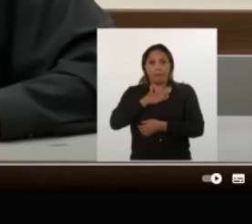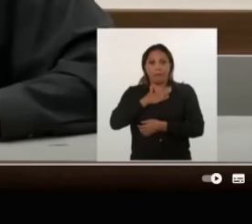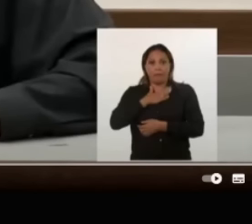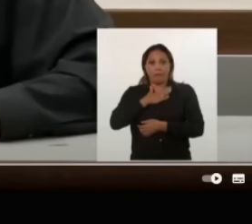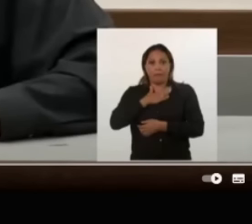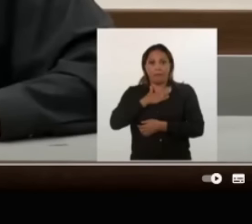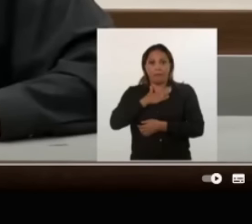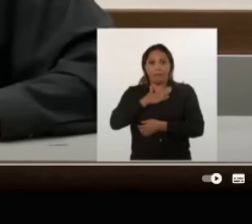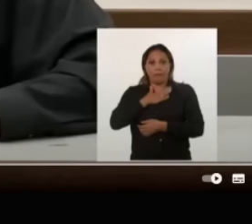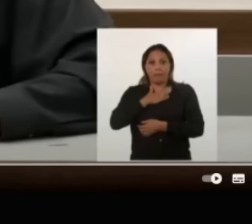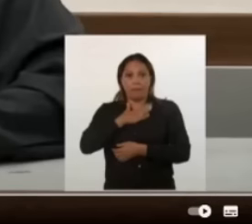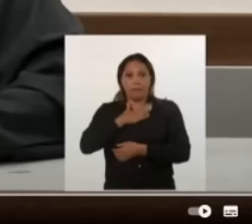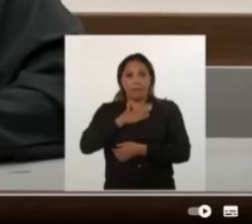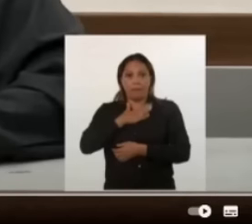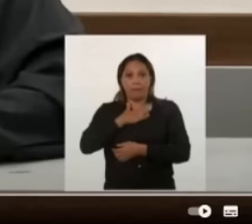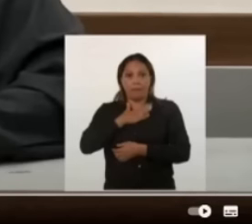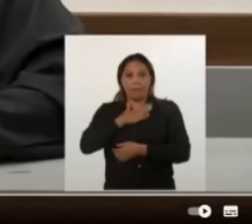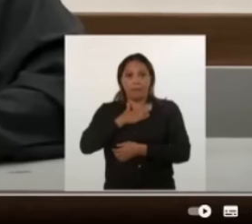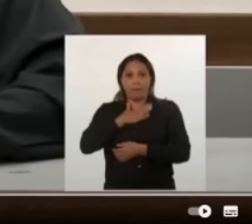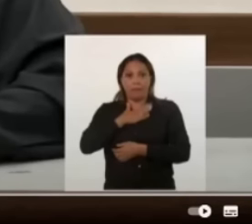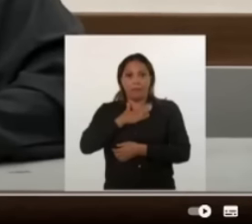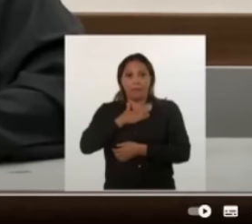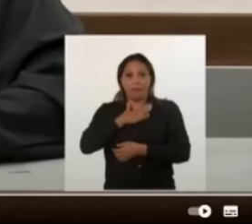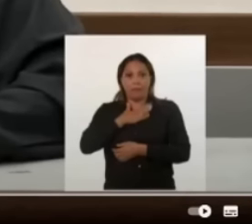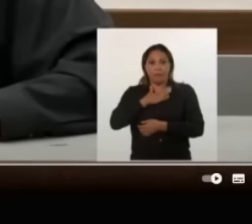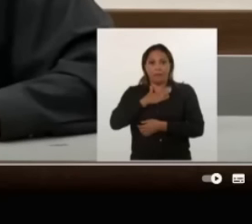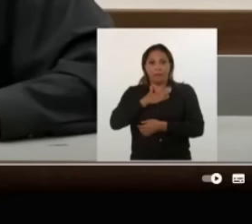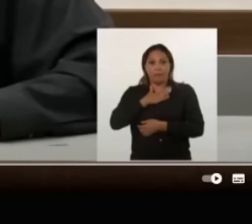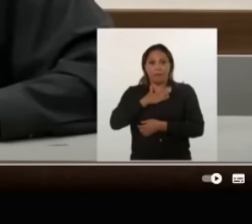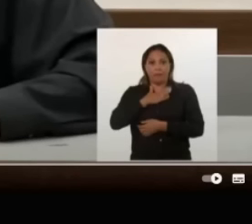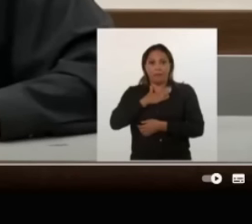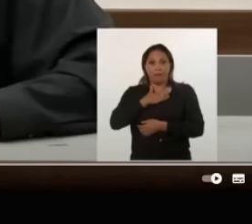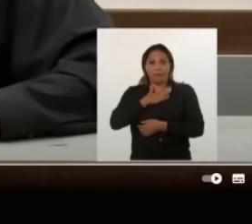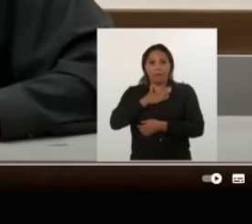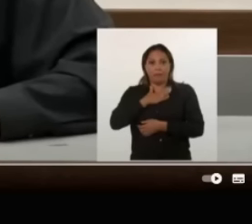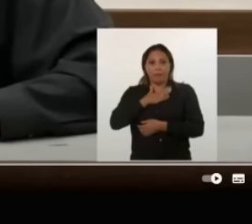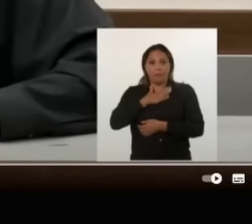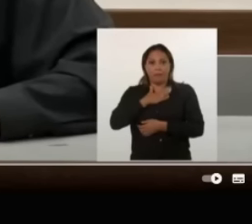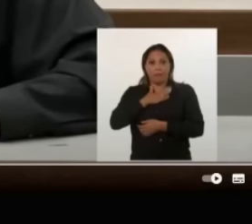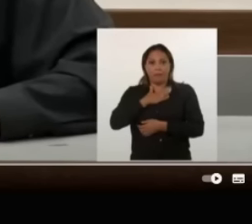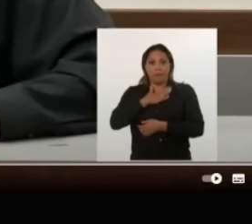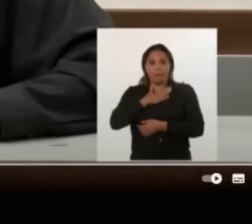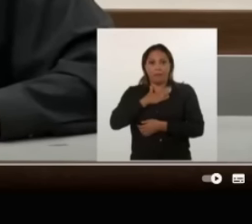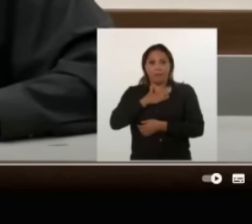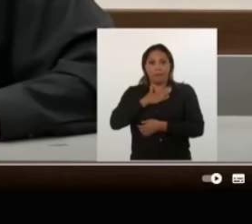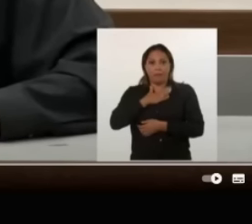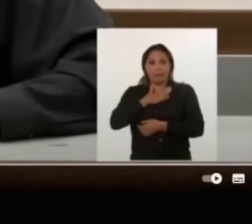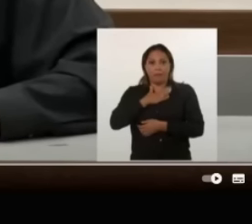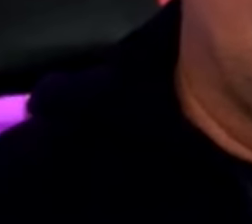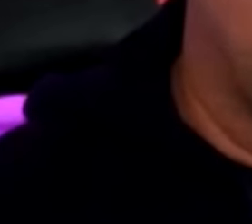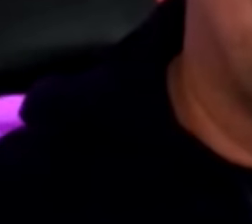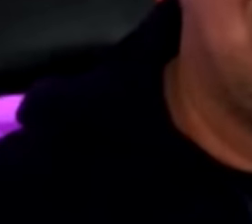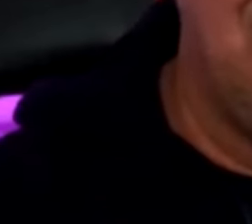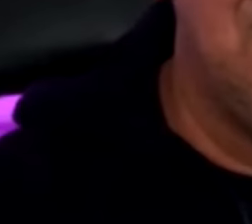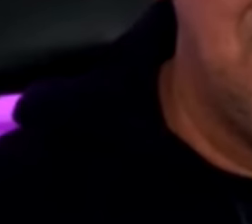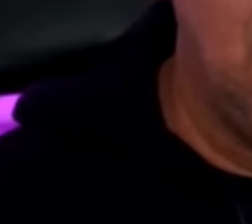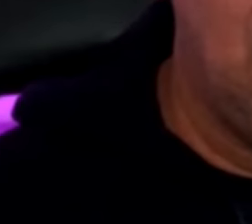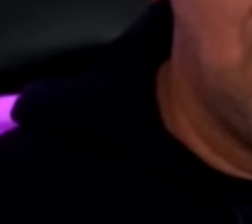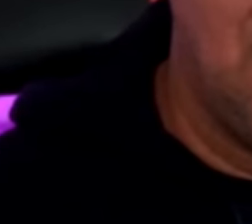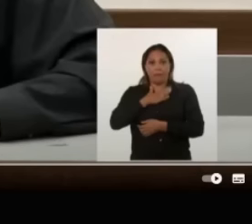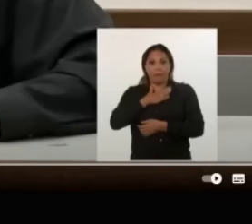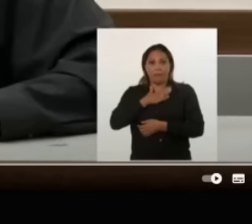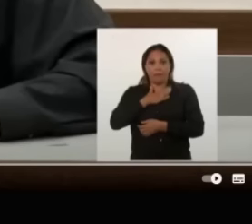mal hecho y de lo que está bien hecho y ellos tienen que educar a ese pueblo que todos lo están haciendo mal por eso estás como estás es lo que está